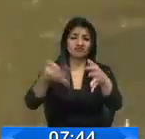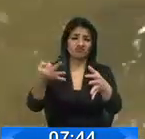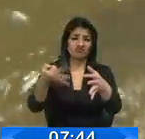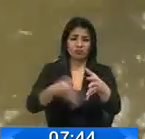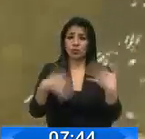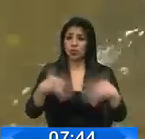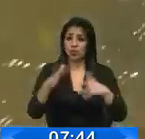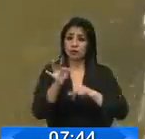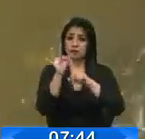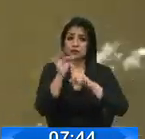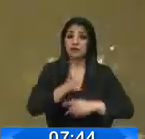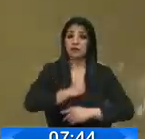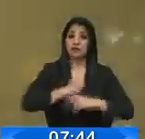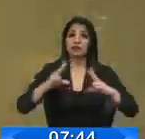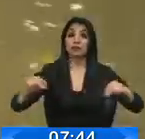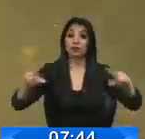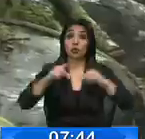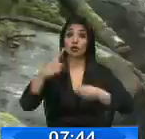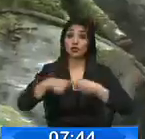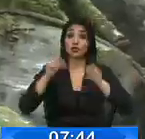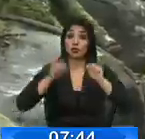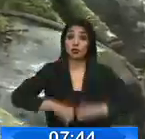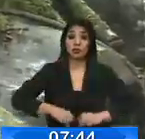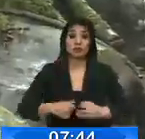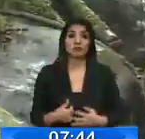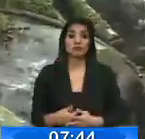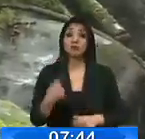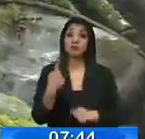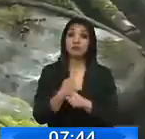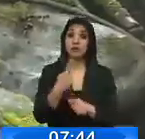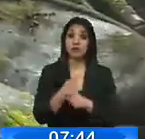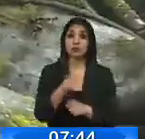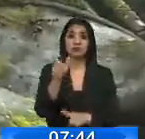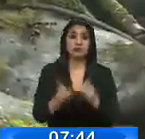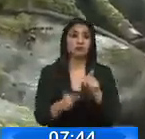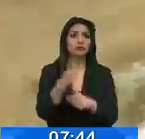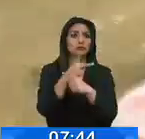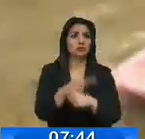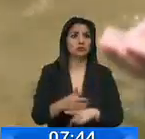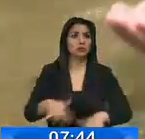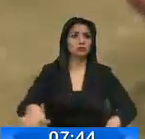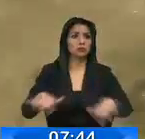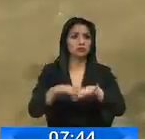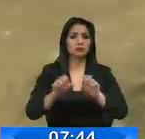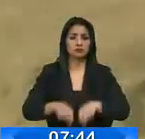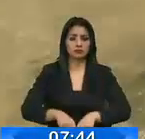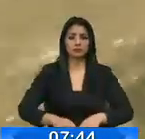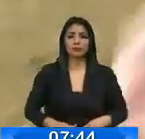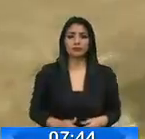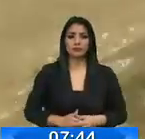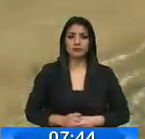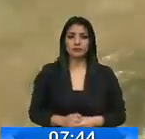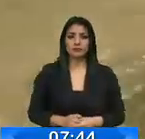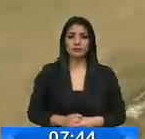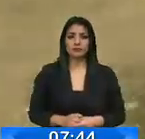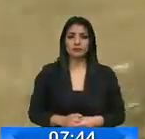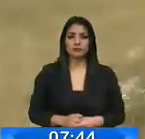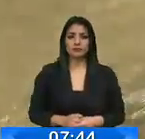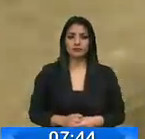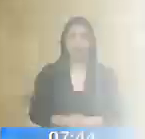de la corona del patrimonio natural de Quito, factor que ha incidido a que su gente lo proteja. Informó Javier Rosero.